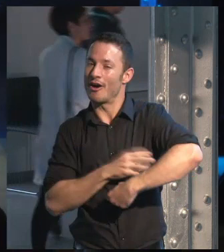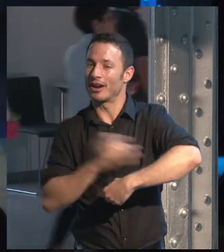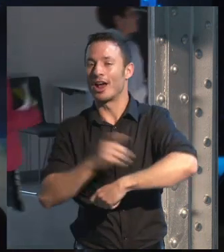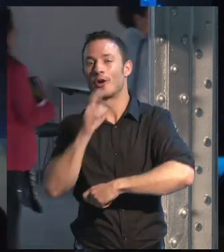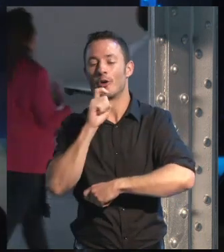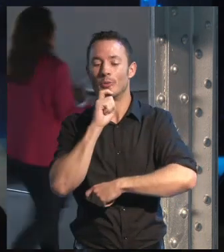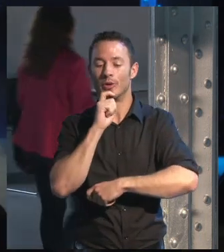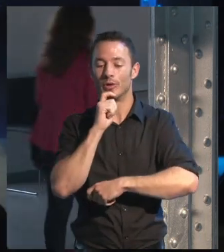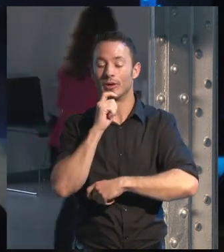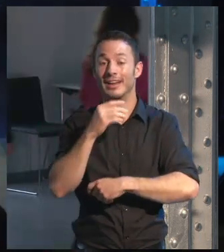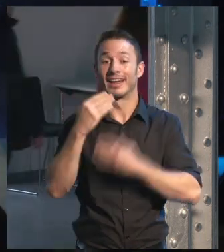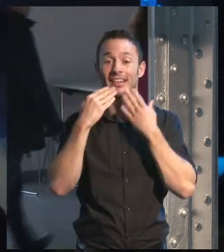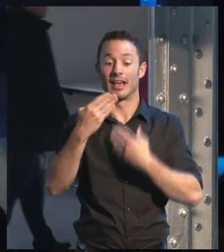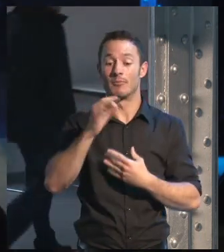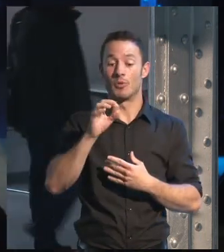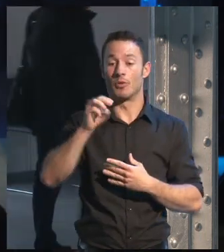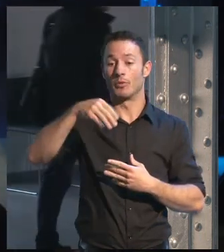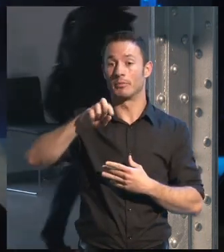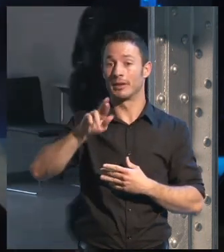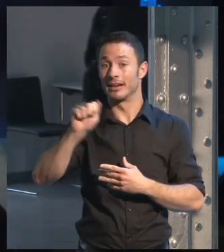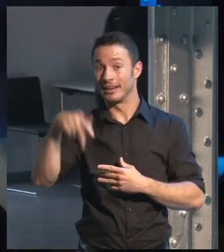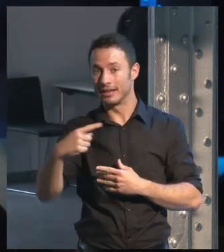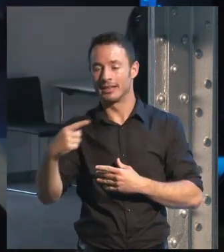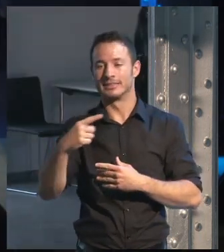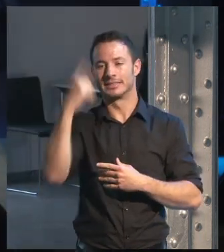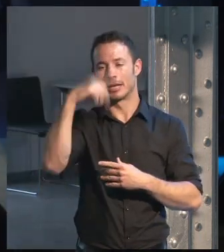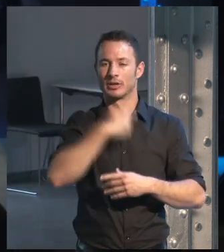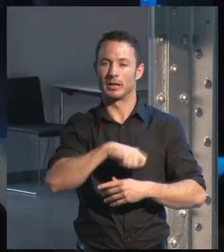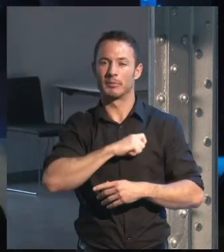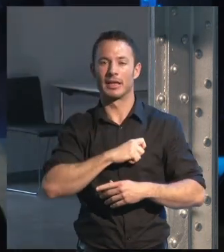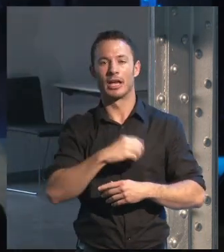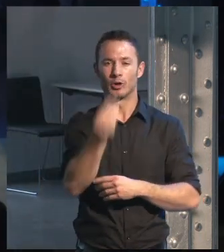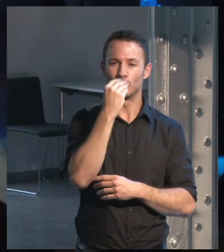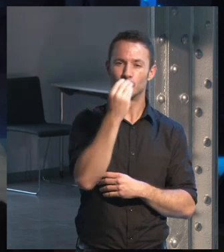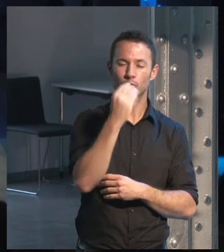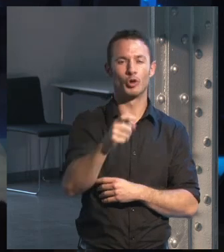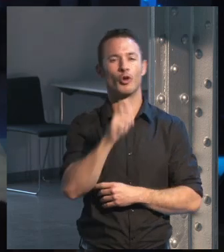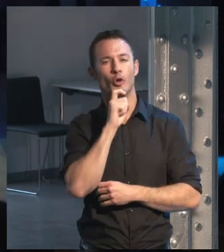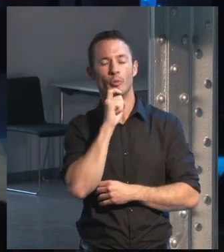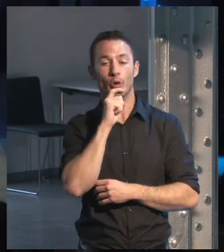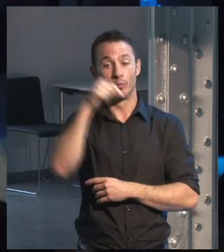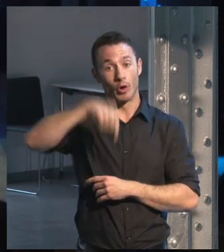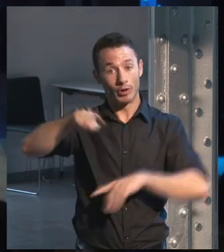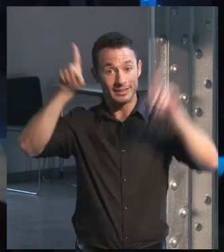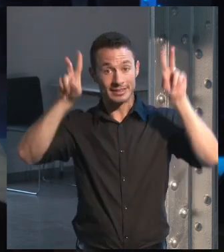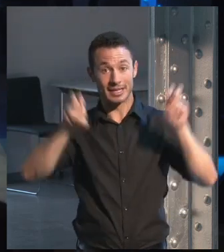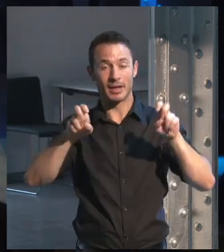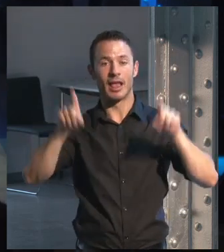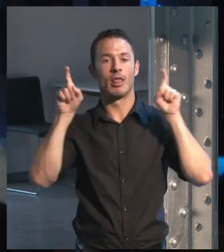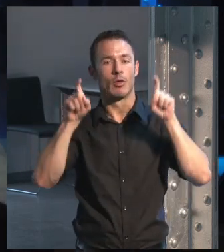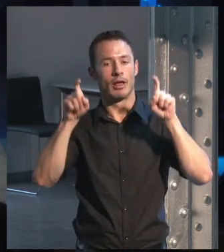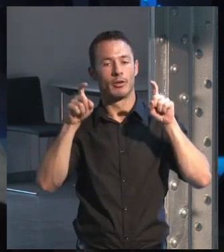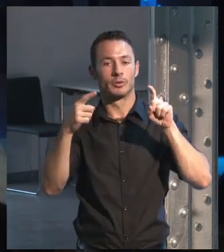edición sabemos un poquito más sobre cómo consumimos los españoles. Hoy que hablamos de educación, bueno, pues queremos saber cómo